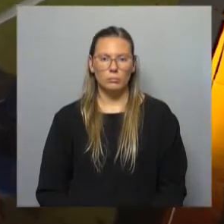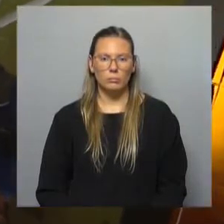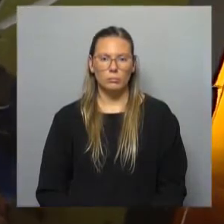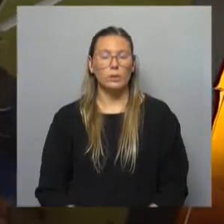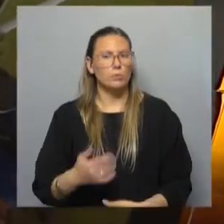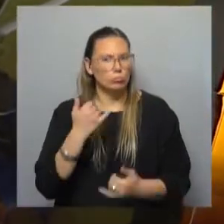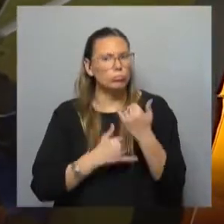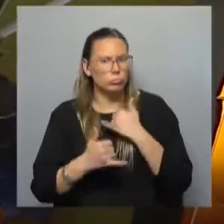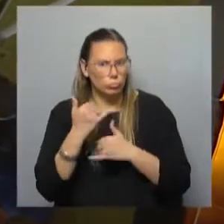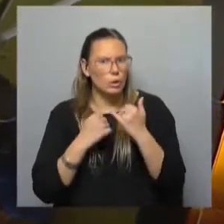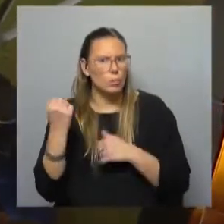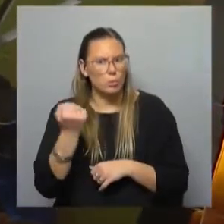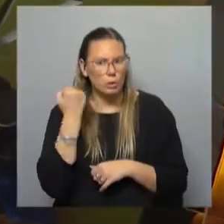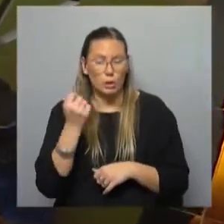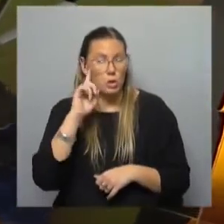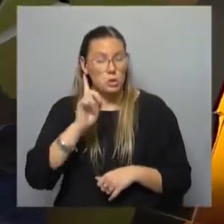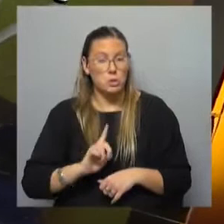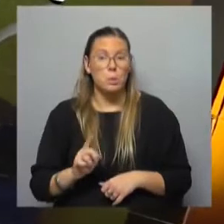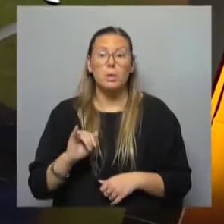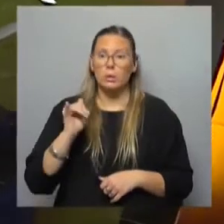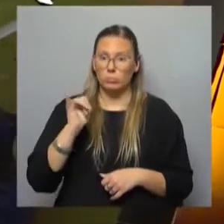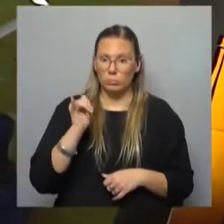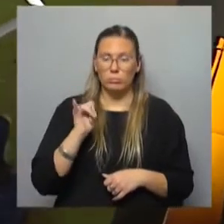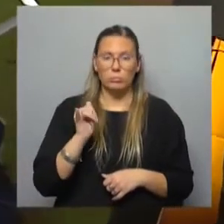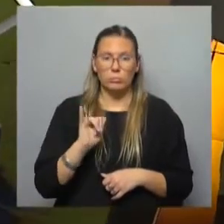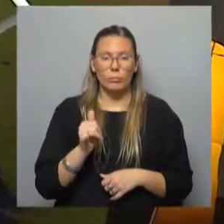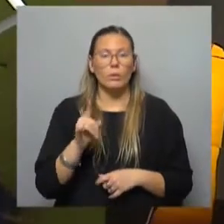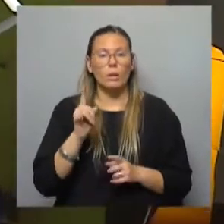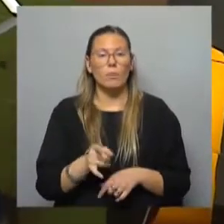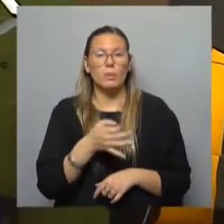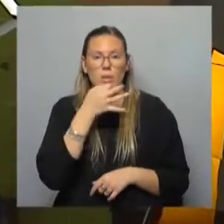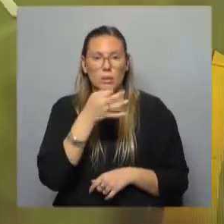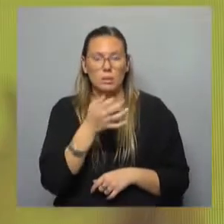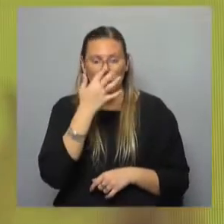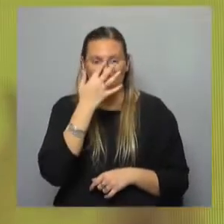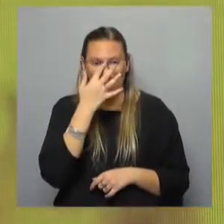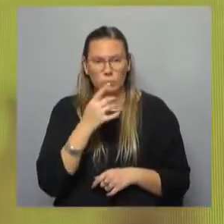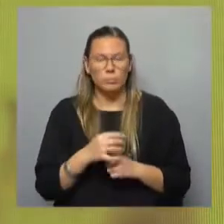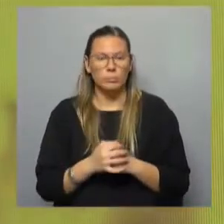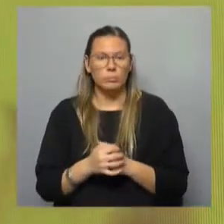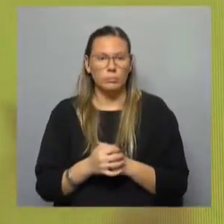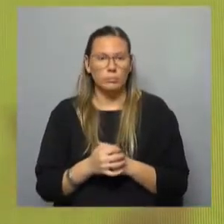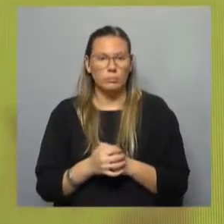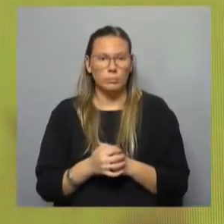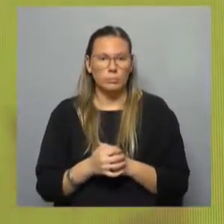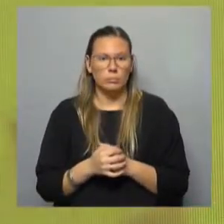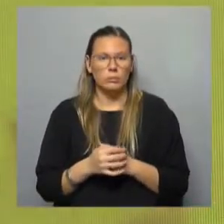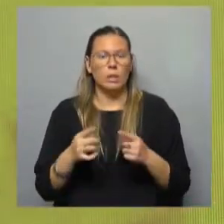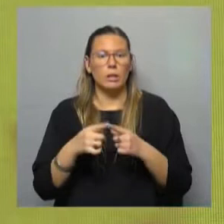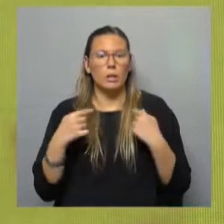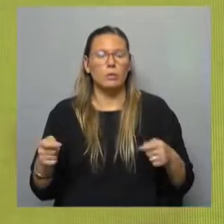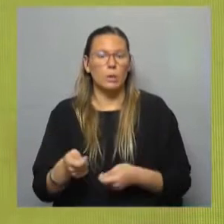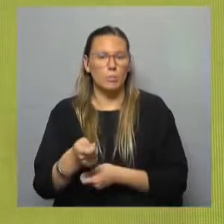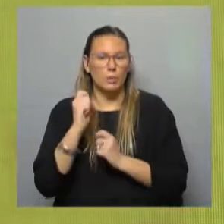¿Cuánta información valiosa y desconocida, Alexandra? Sí, totalmente. Bueno, nos decía Omar también que los recursos pesqueros